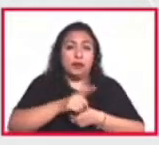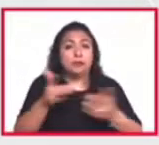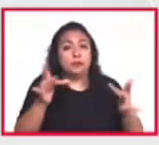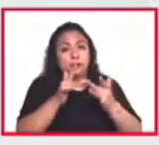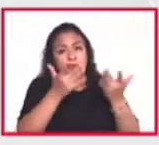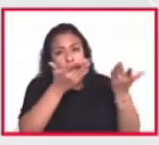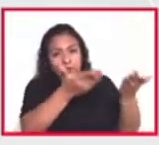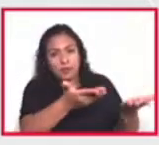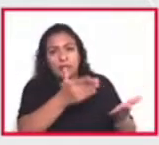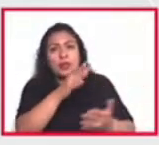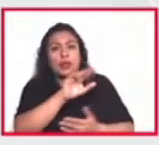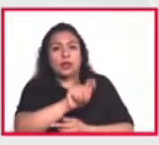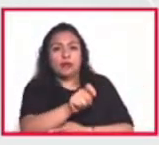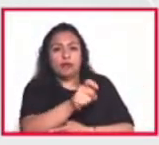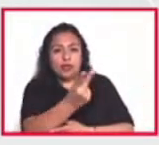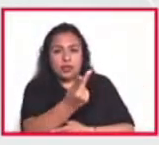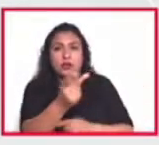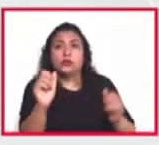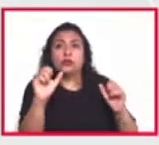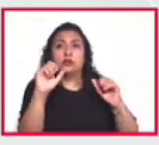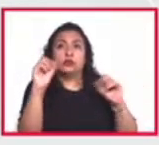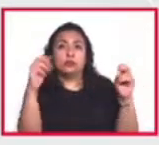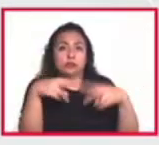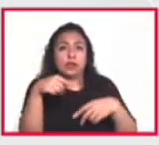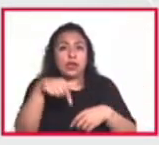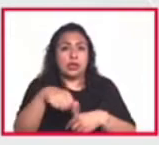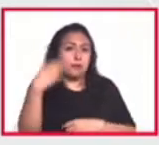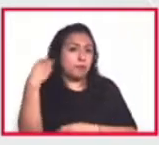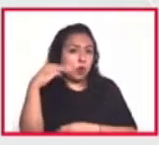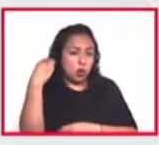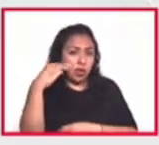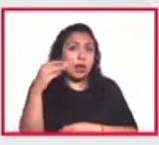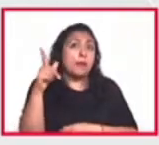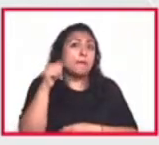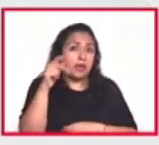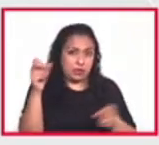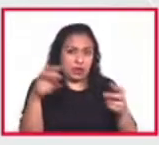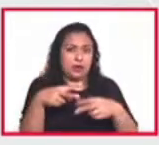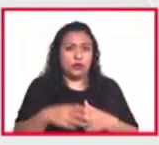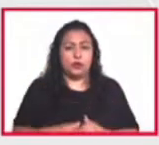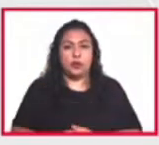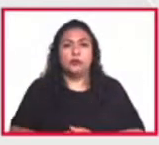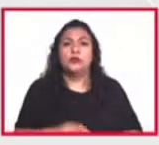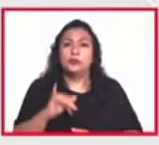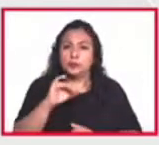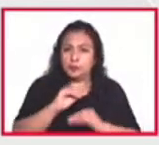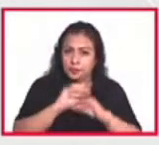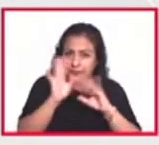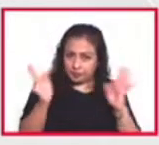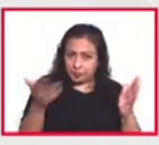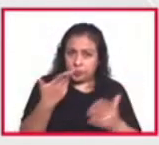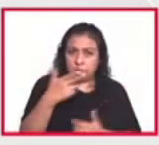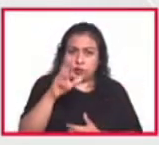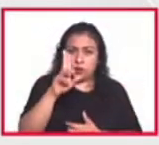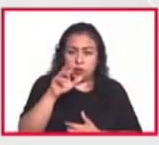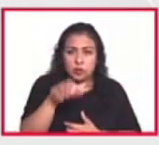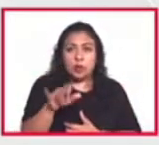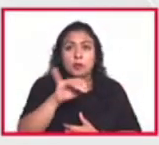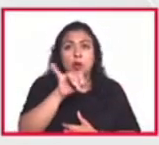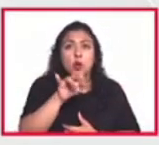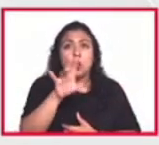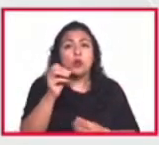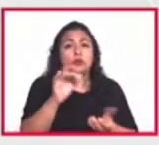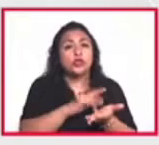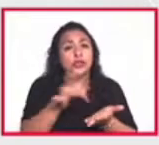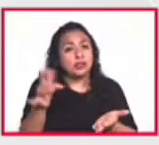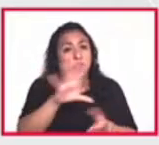Canal 22. Rafael, nos despedimos desde Morelia y nos vemos el día de mañana. Claro que sí, mi estimado Weman. Julio, muchísimas gracias, muy